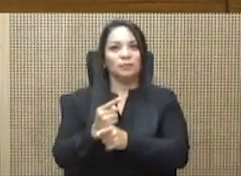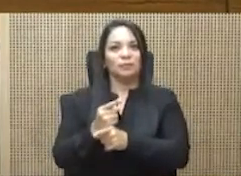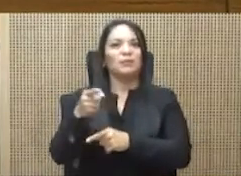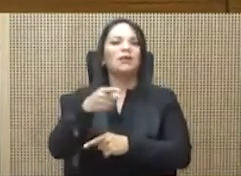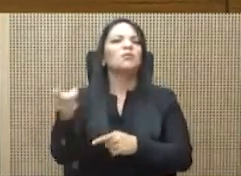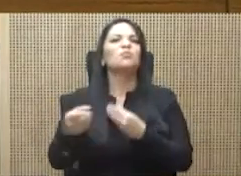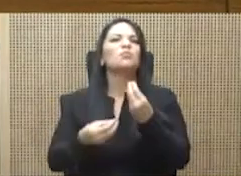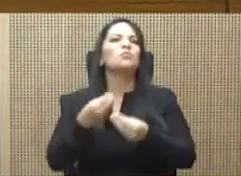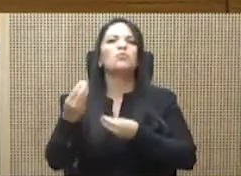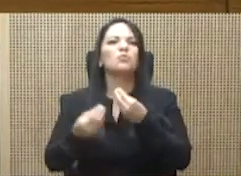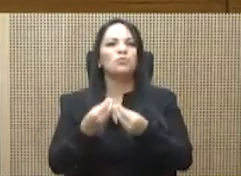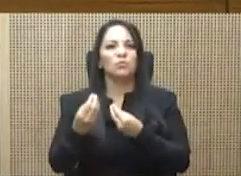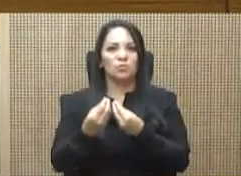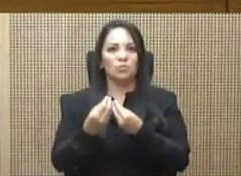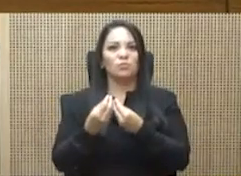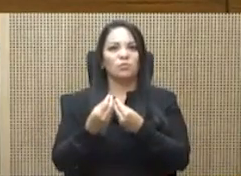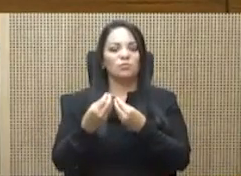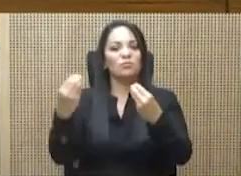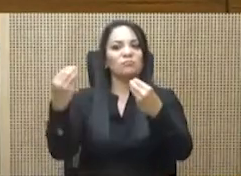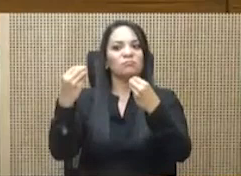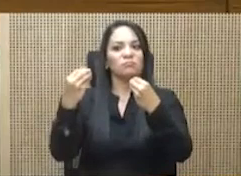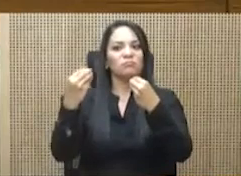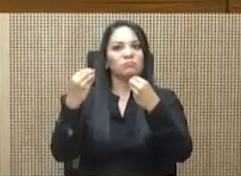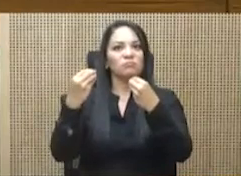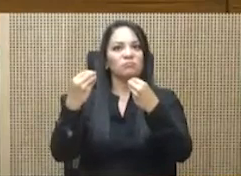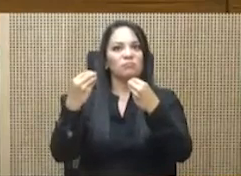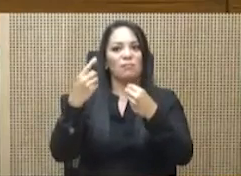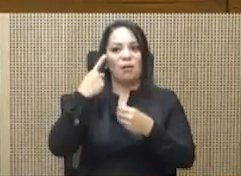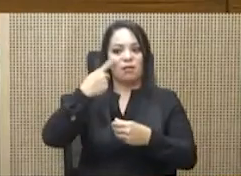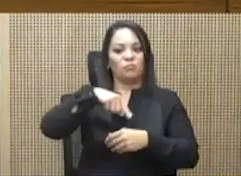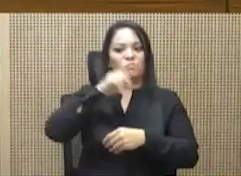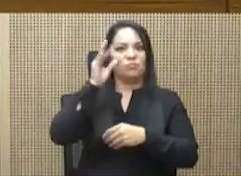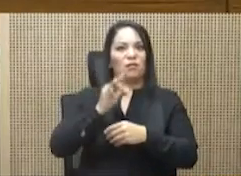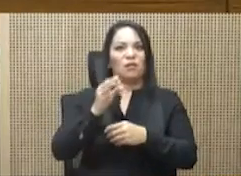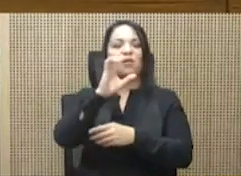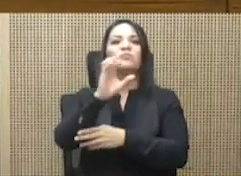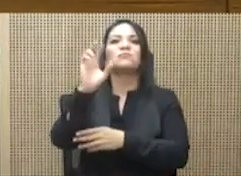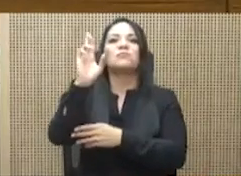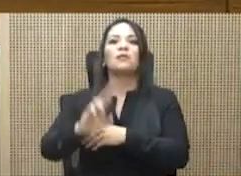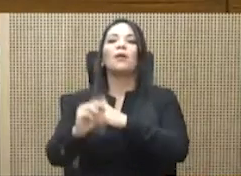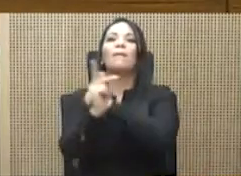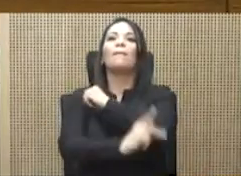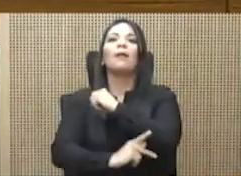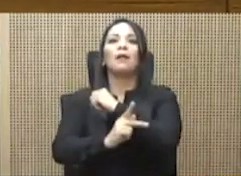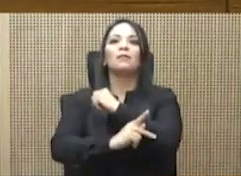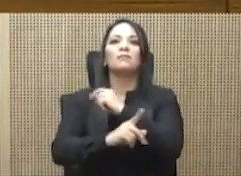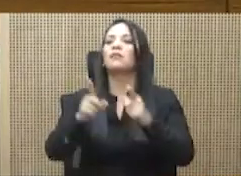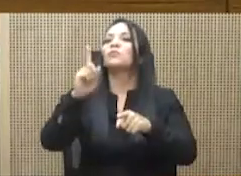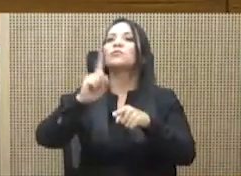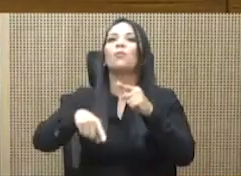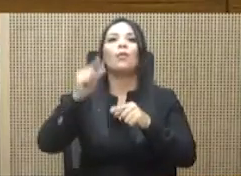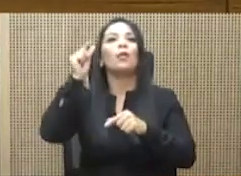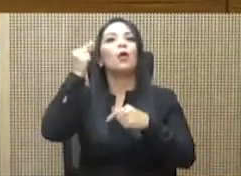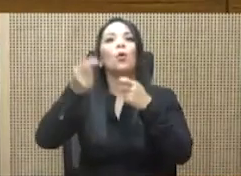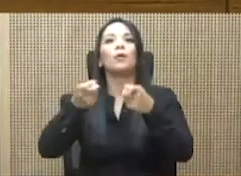nos han hecho creer que Costa Rica es un país ingobernable.